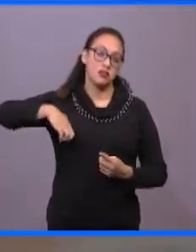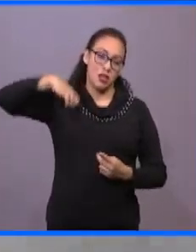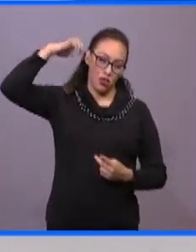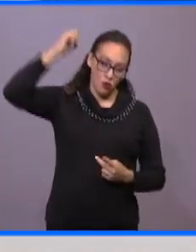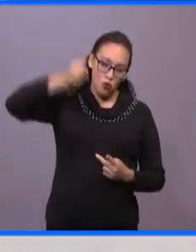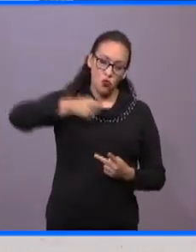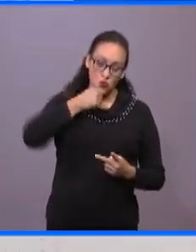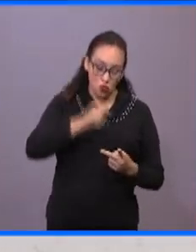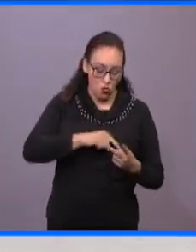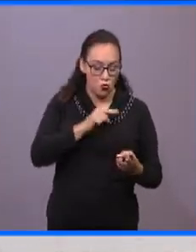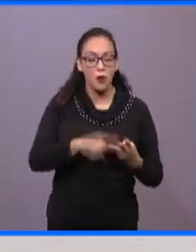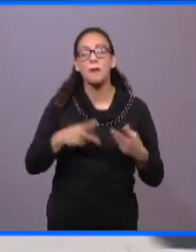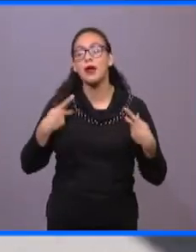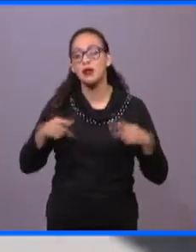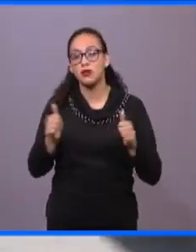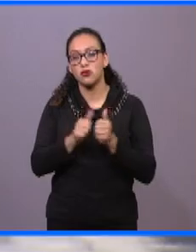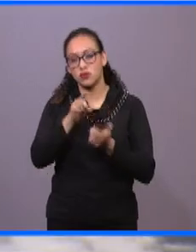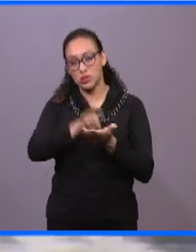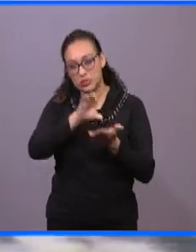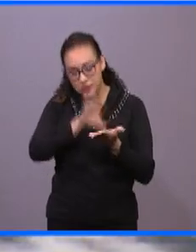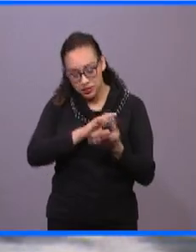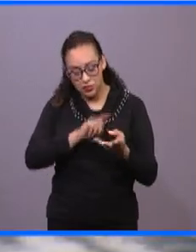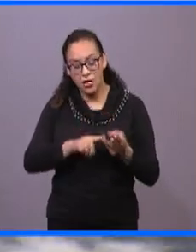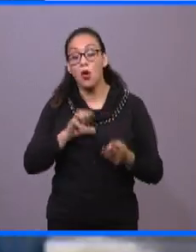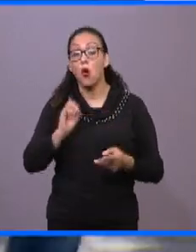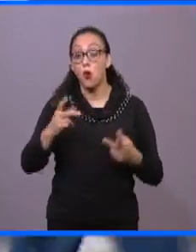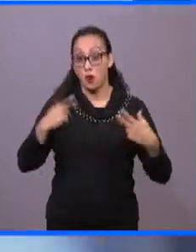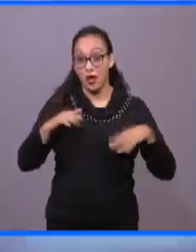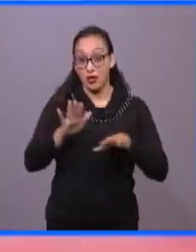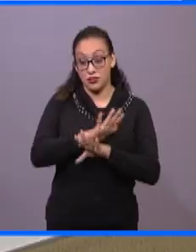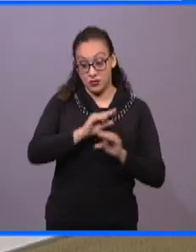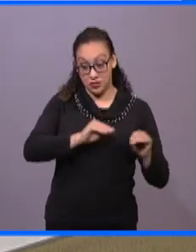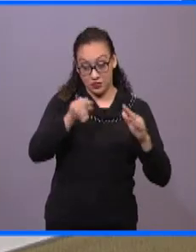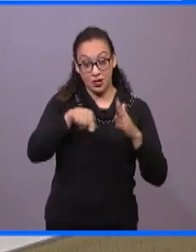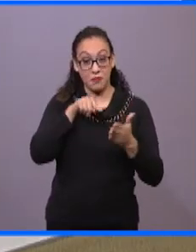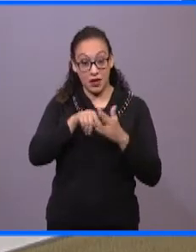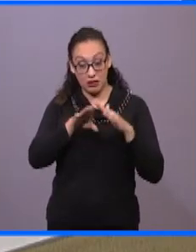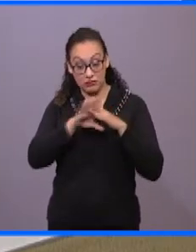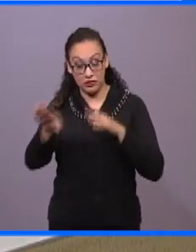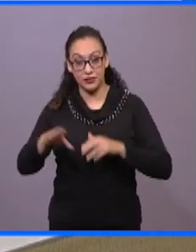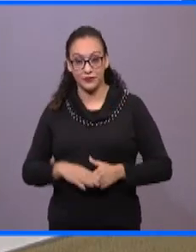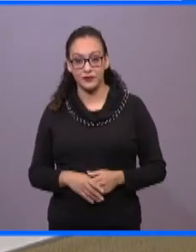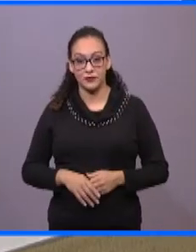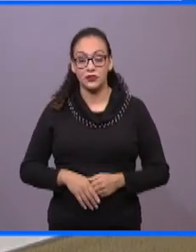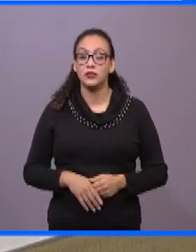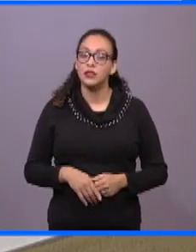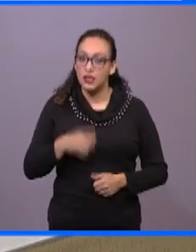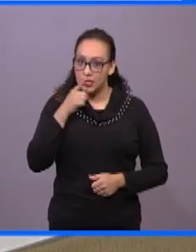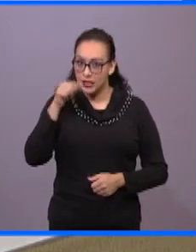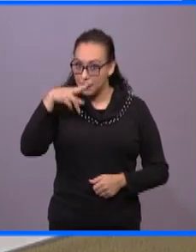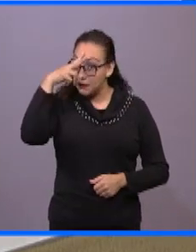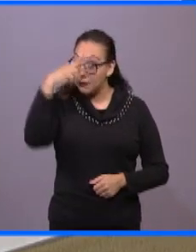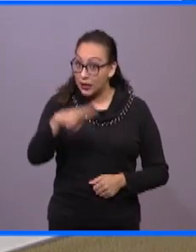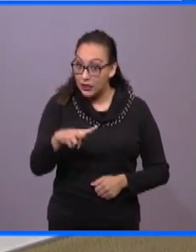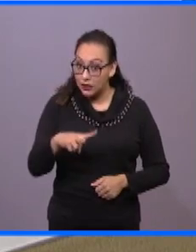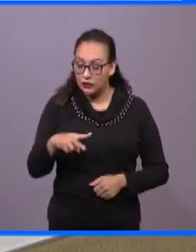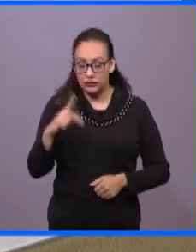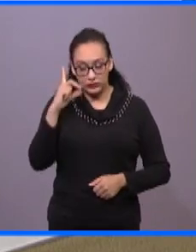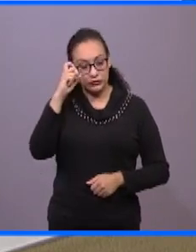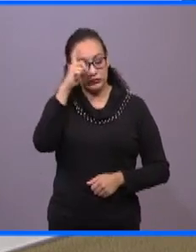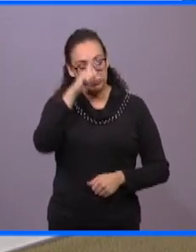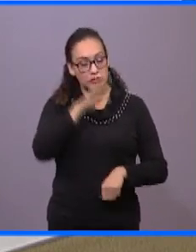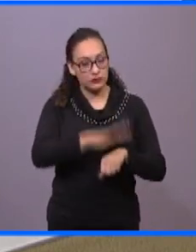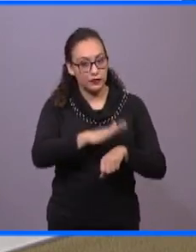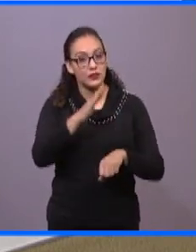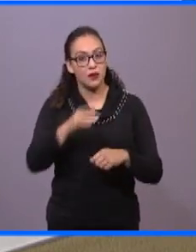mayores, personas con discapacidad y personas en movilidad, donde señalaron México está complicando cada vez